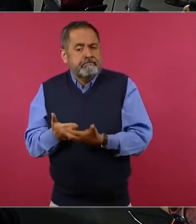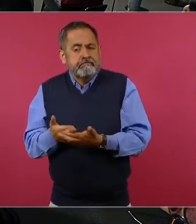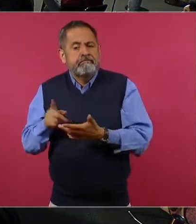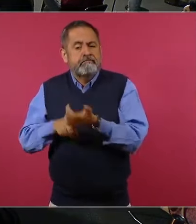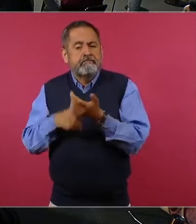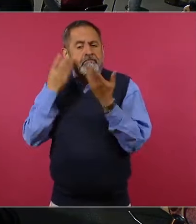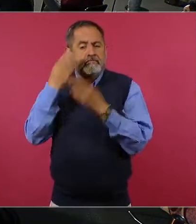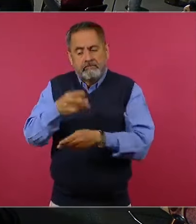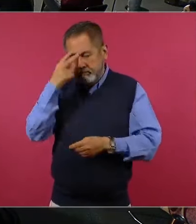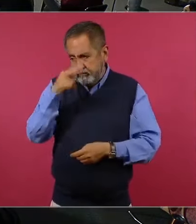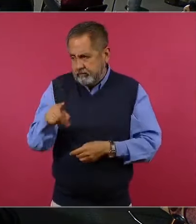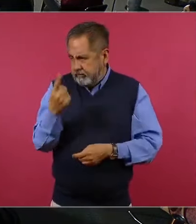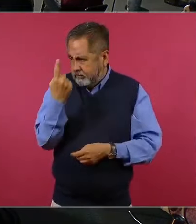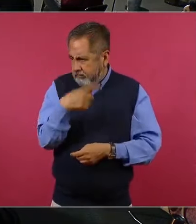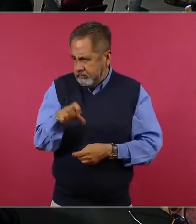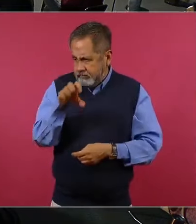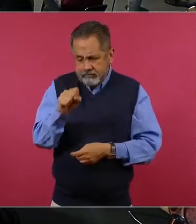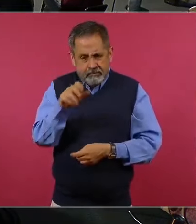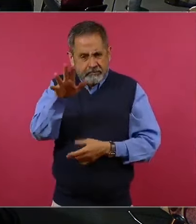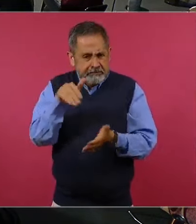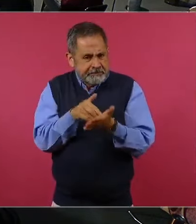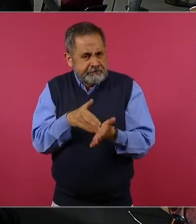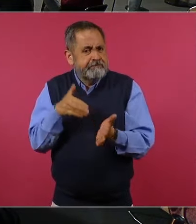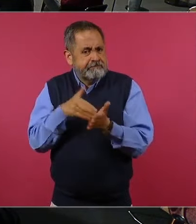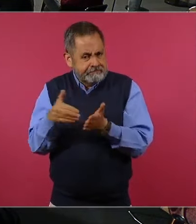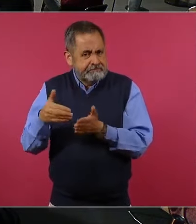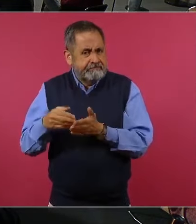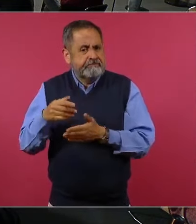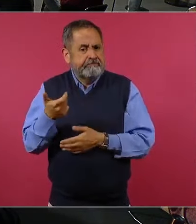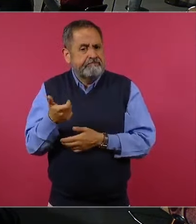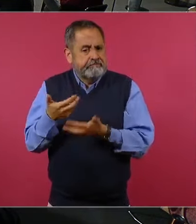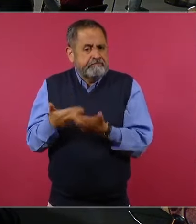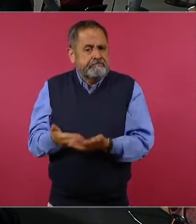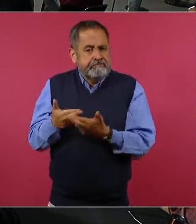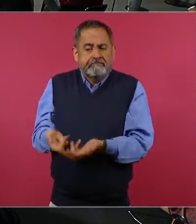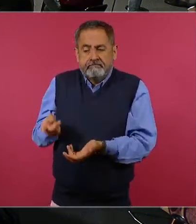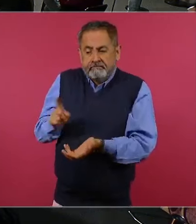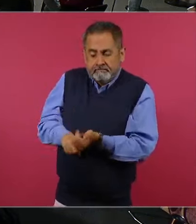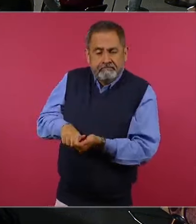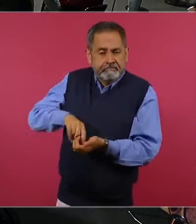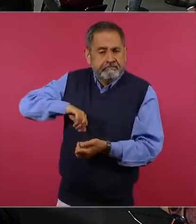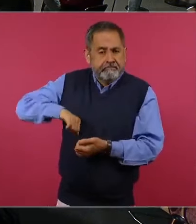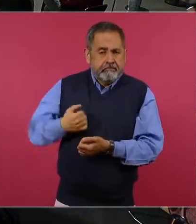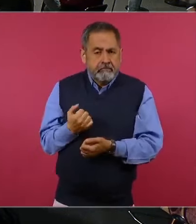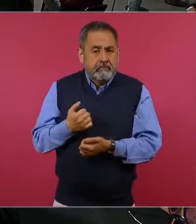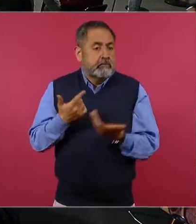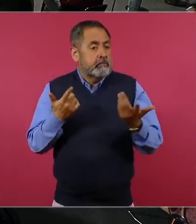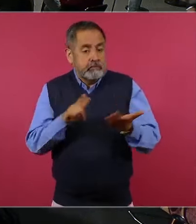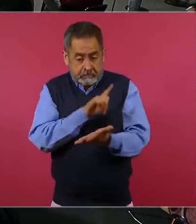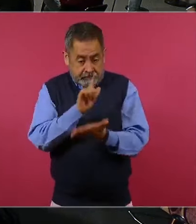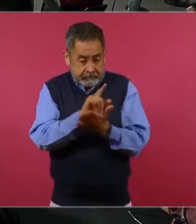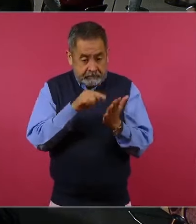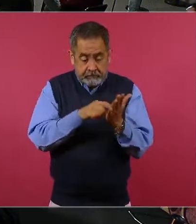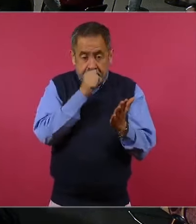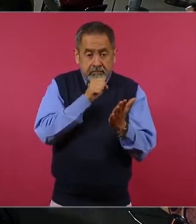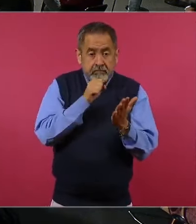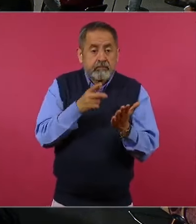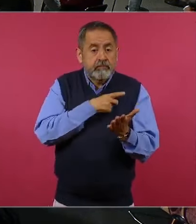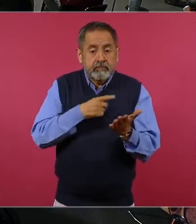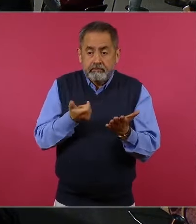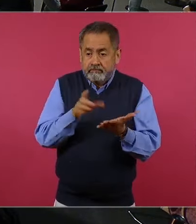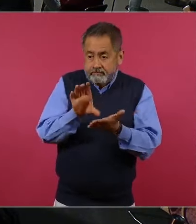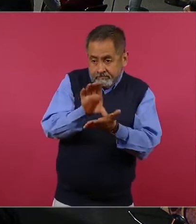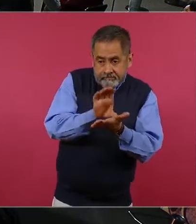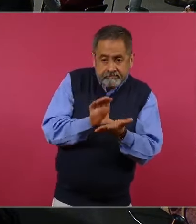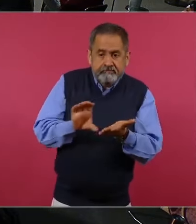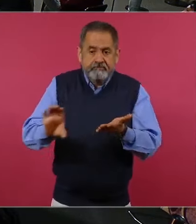eran de 165 mil millones de pesos, y según la ley se le tienen que entregar a la Secretaría de